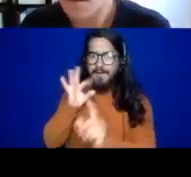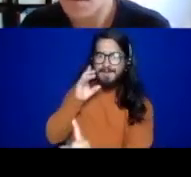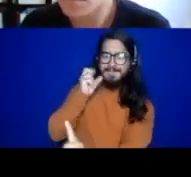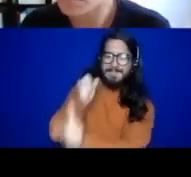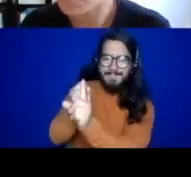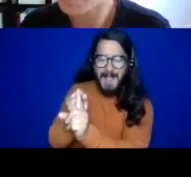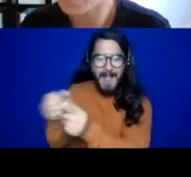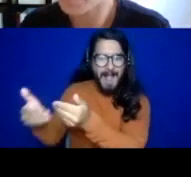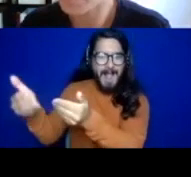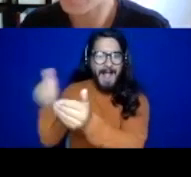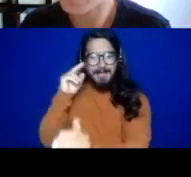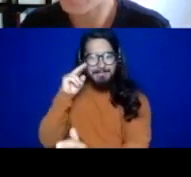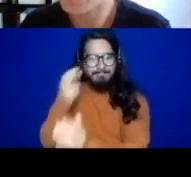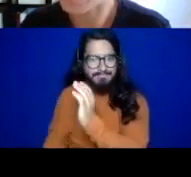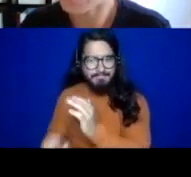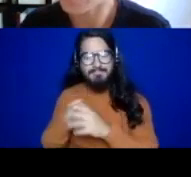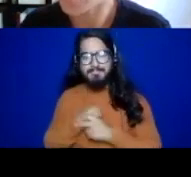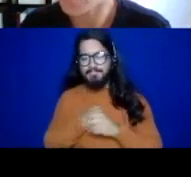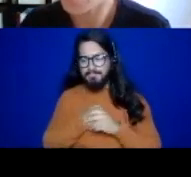han usado y les ha apoyado.